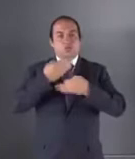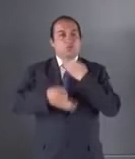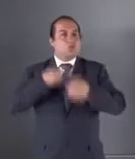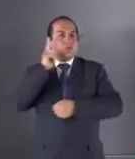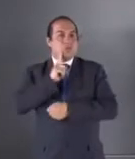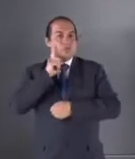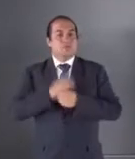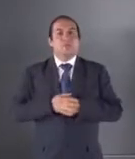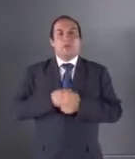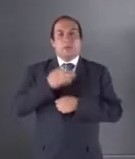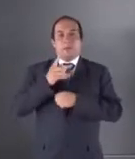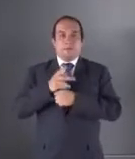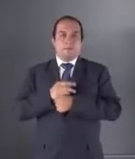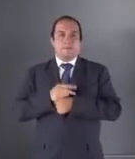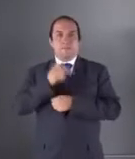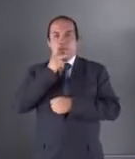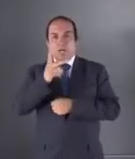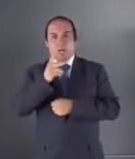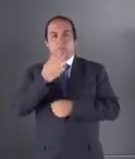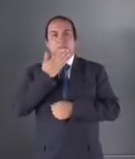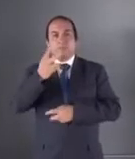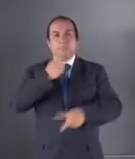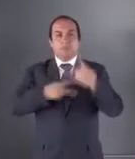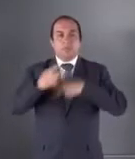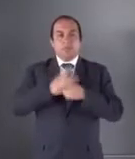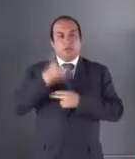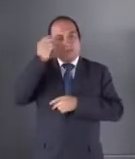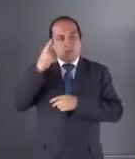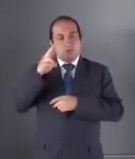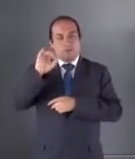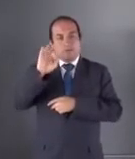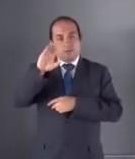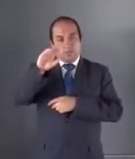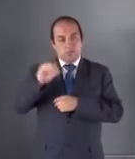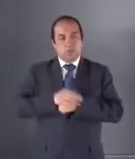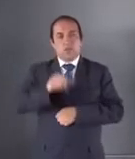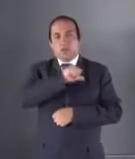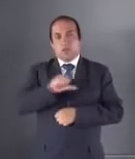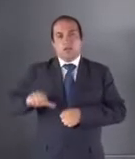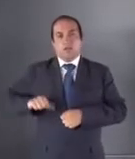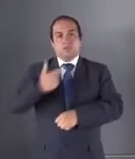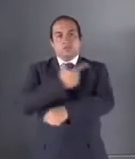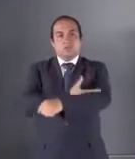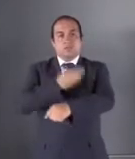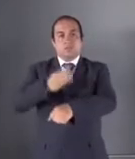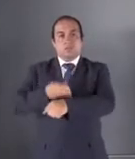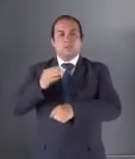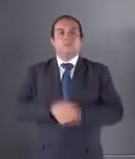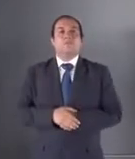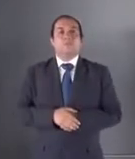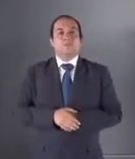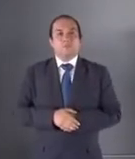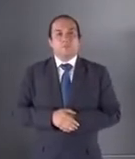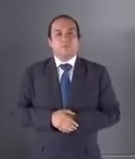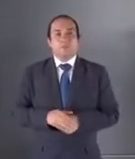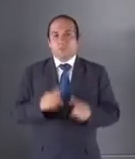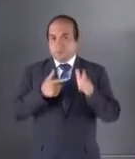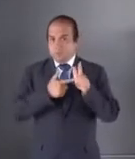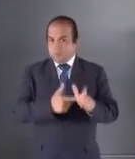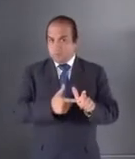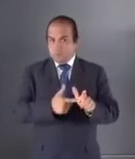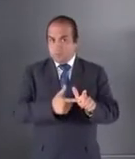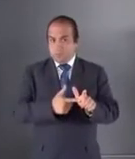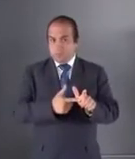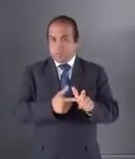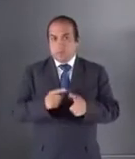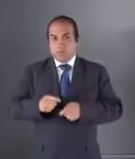Las palabras de bienvenida del doctor Francisco Cheguil Figueroa, alcalde de Gustavo Amadero. A continuación, cedemos